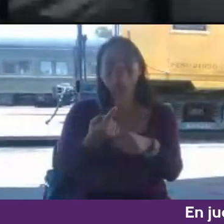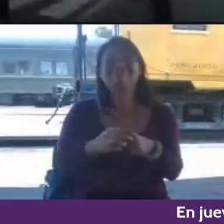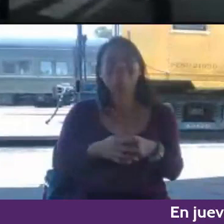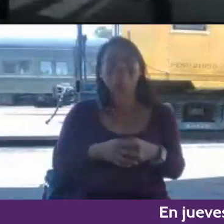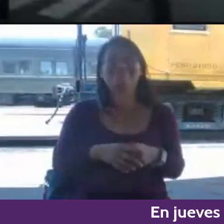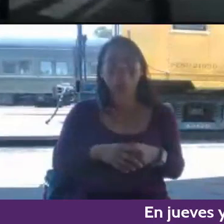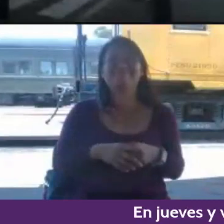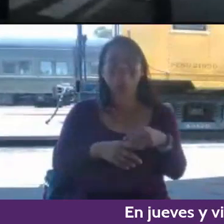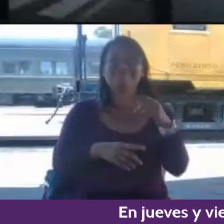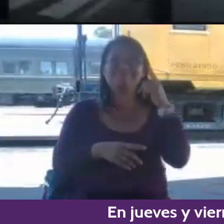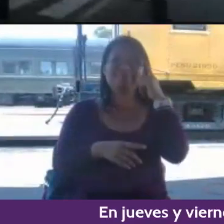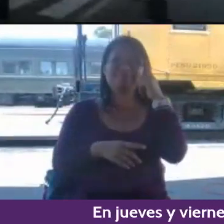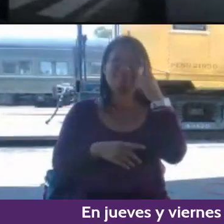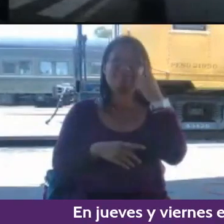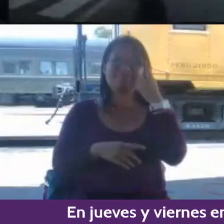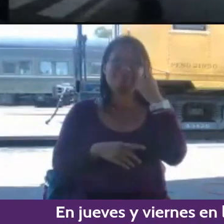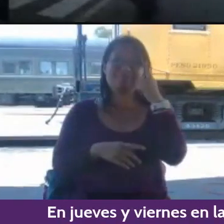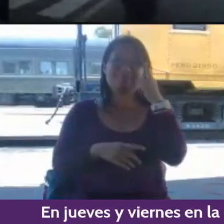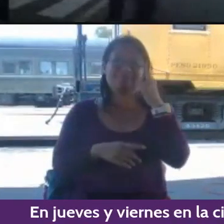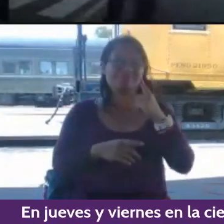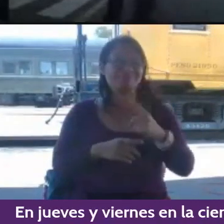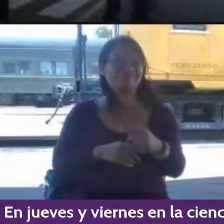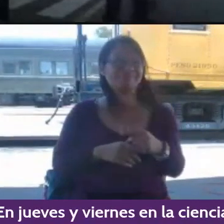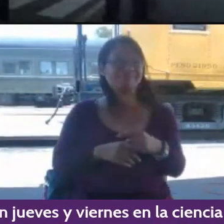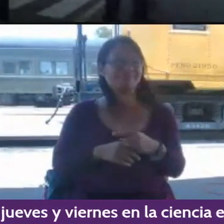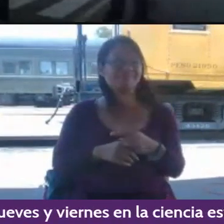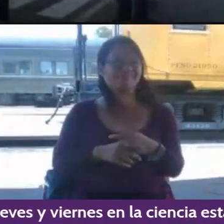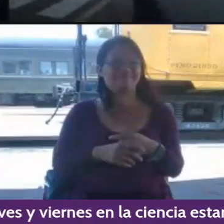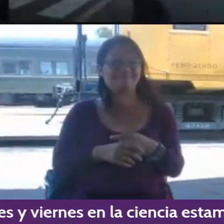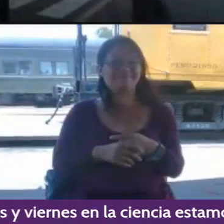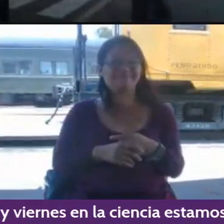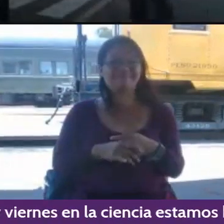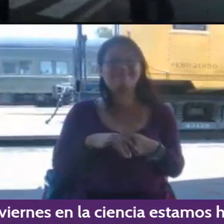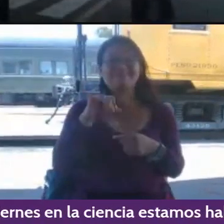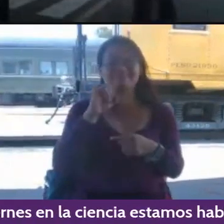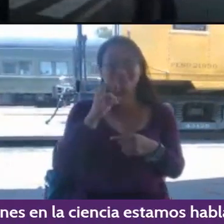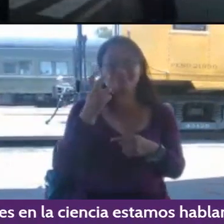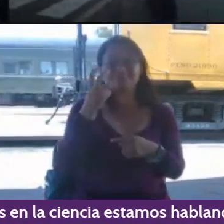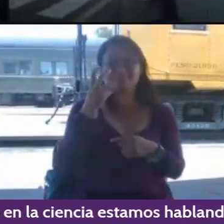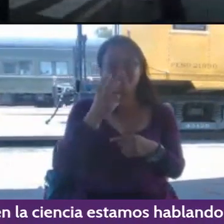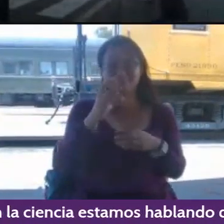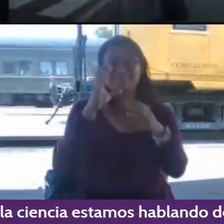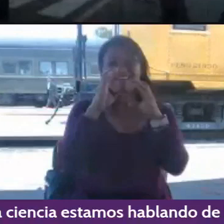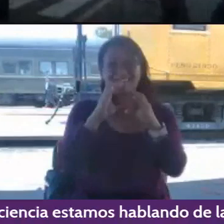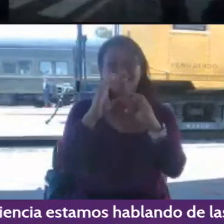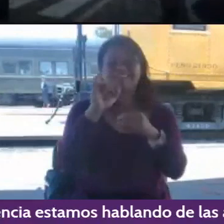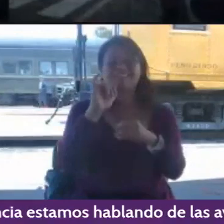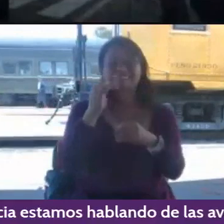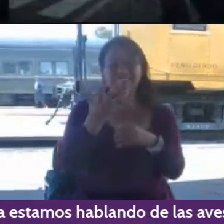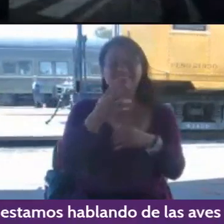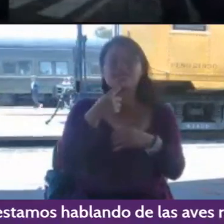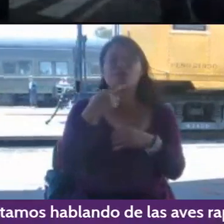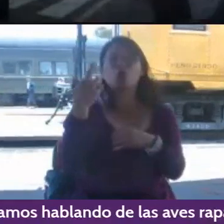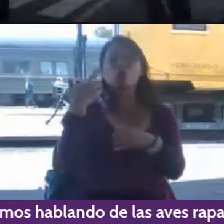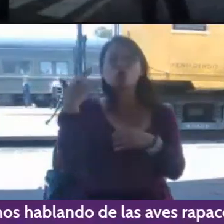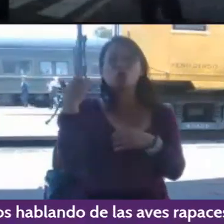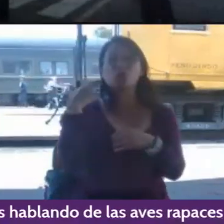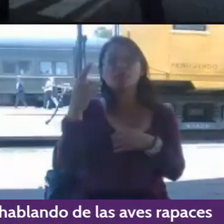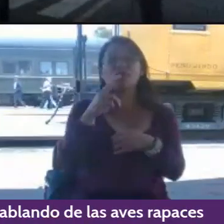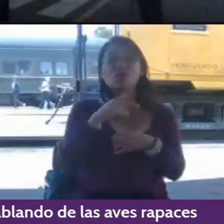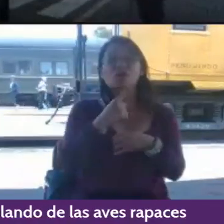Buenísimo. A ver, un poco, me pasa mi celular que está ahí. Sí, la lechuza sí hace shh, sí hace ese